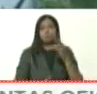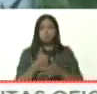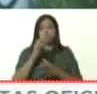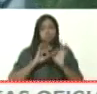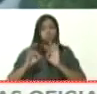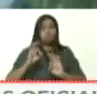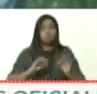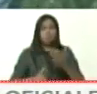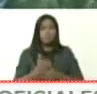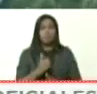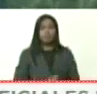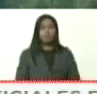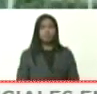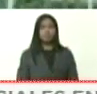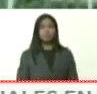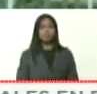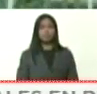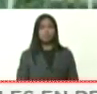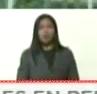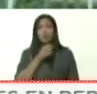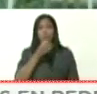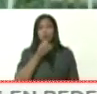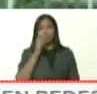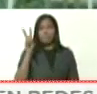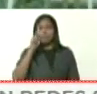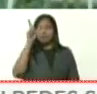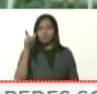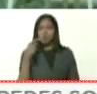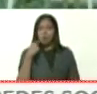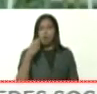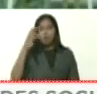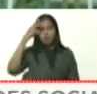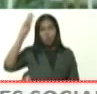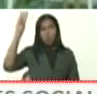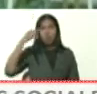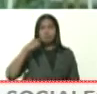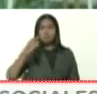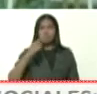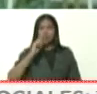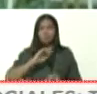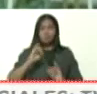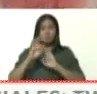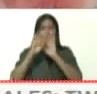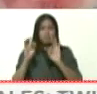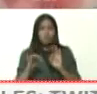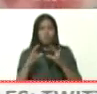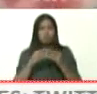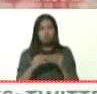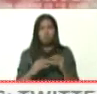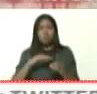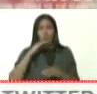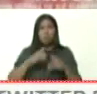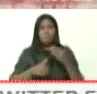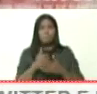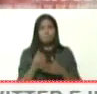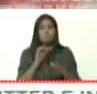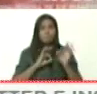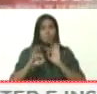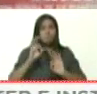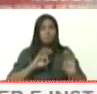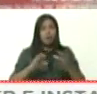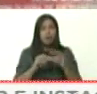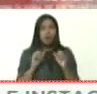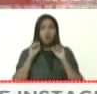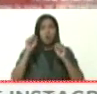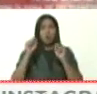alianzas y que los periodistas venezolanos también, los cubanos que están acá, todos multipliquen el mensaje y se pueda difundir para